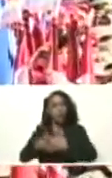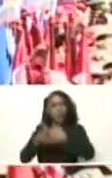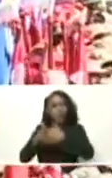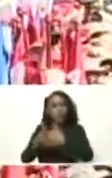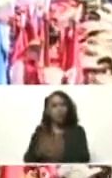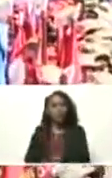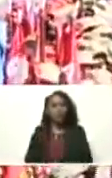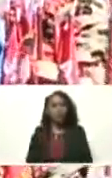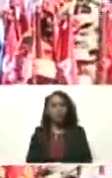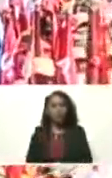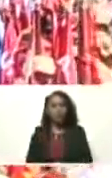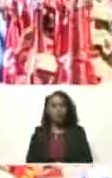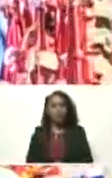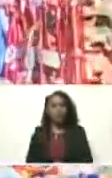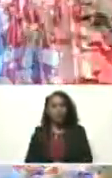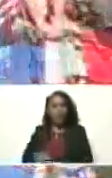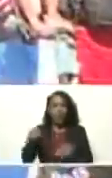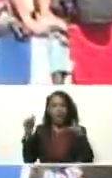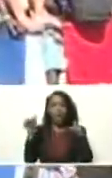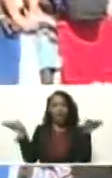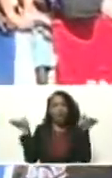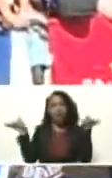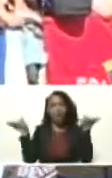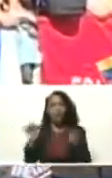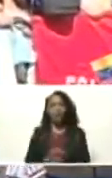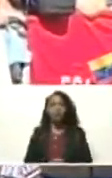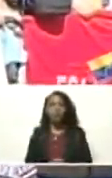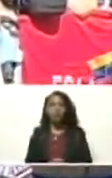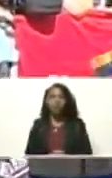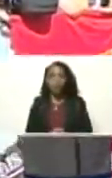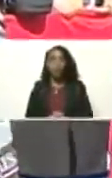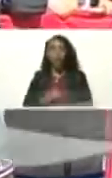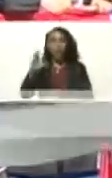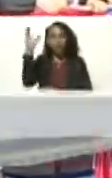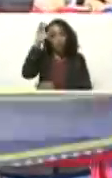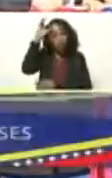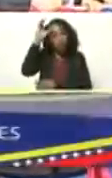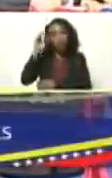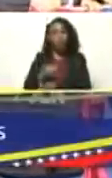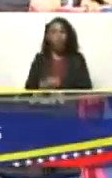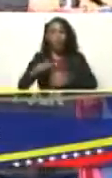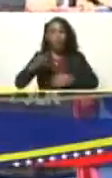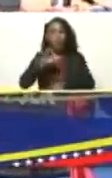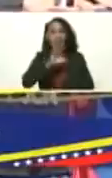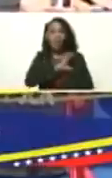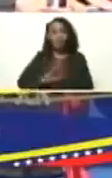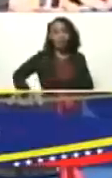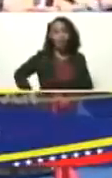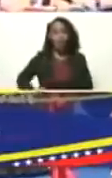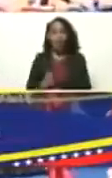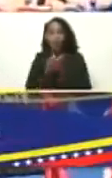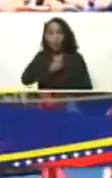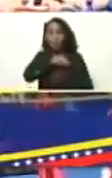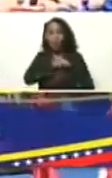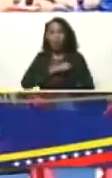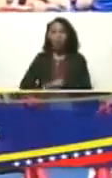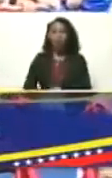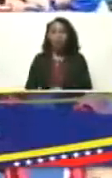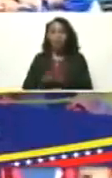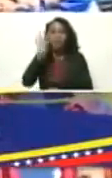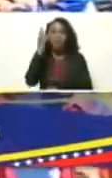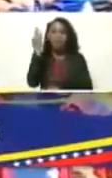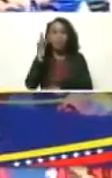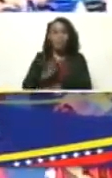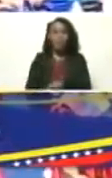Norteamérica, Egipto, el Congo, El Salvador, España,